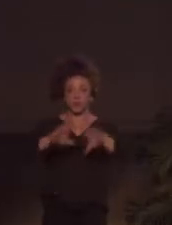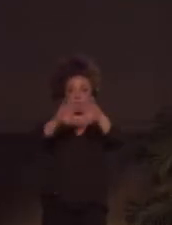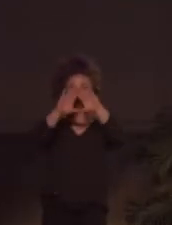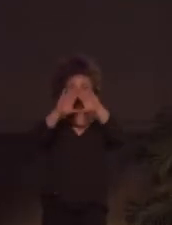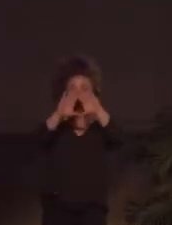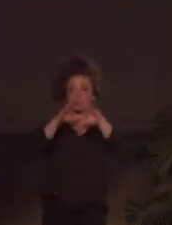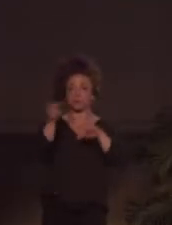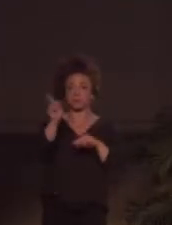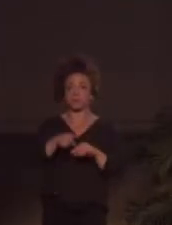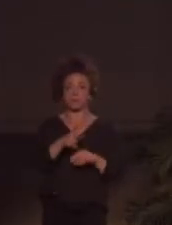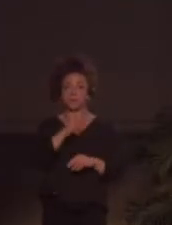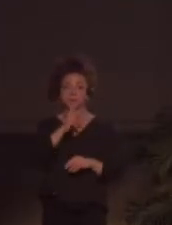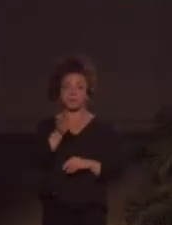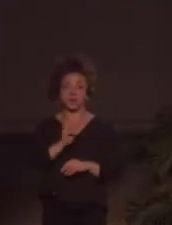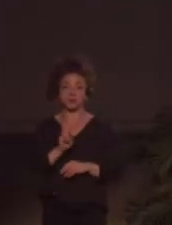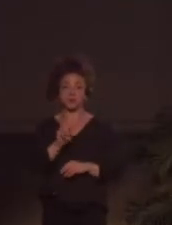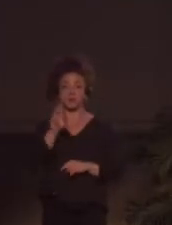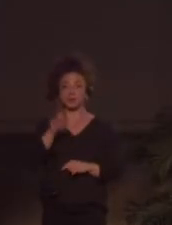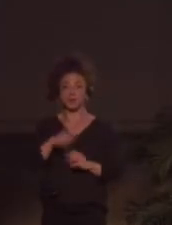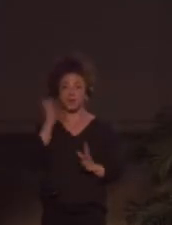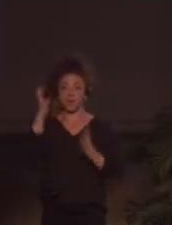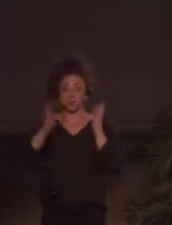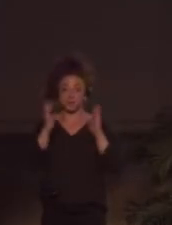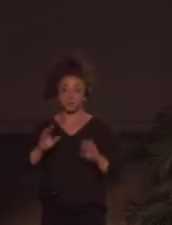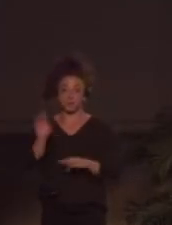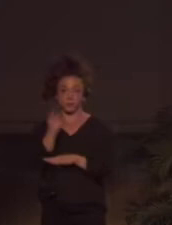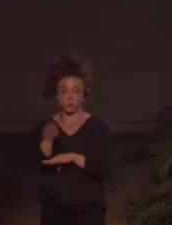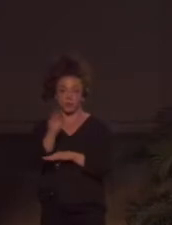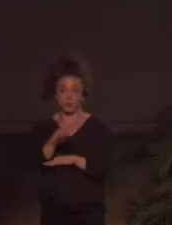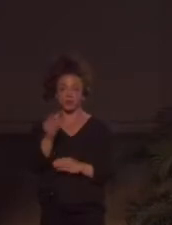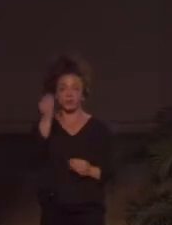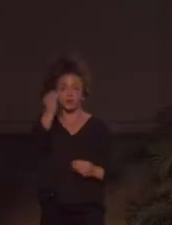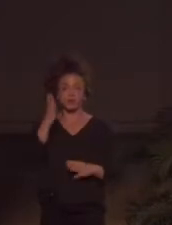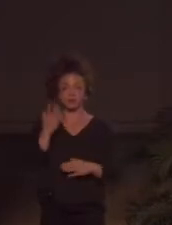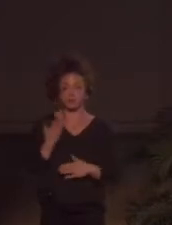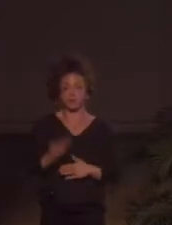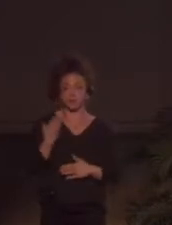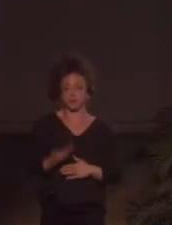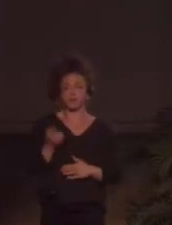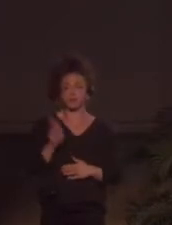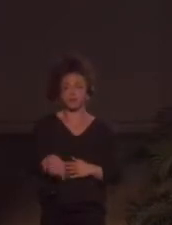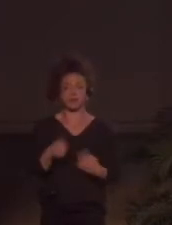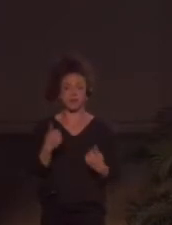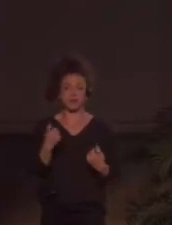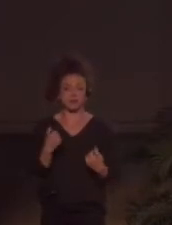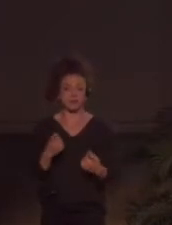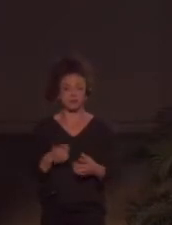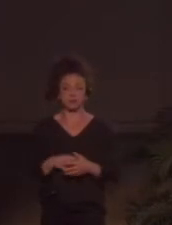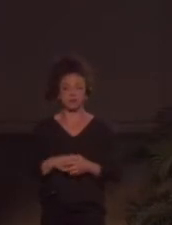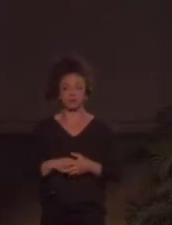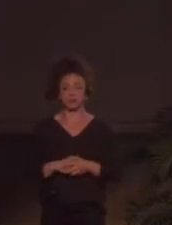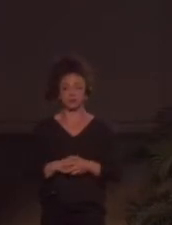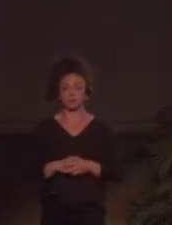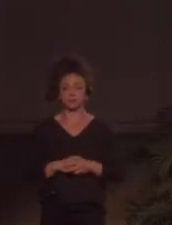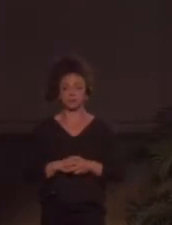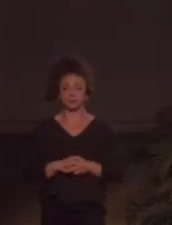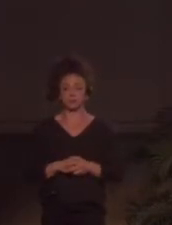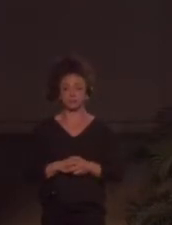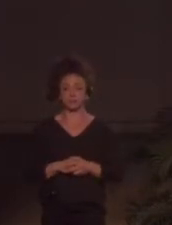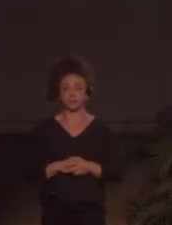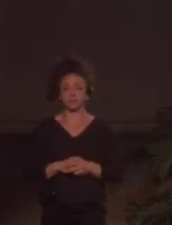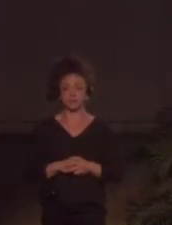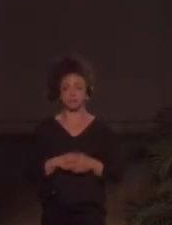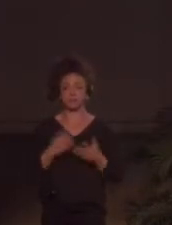iruditu zitzaigun oso garrantzitsua eta beharrezkoa zala ba, feministaldiko sismika lelopean ekartzea.